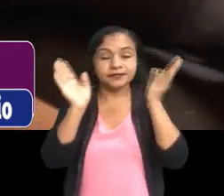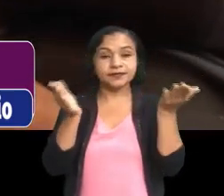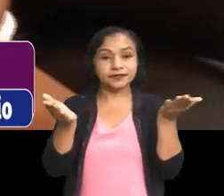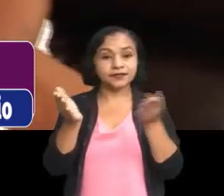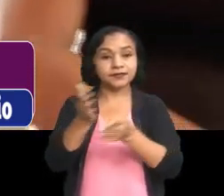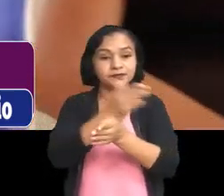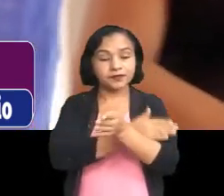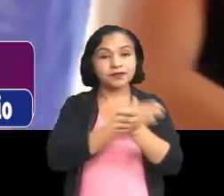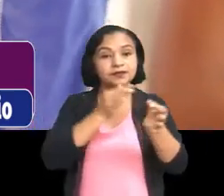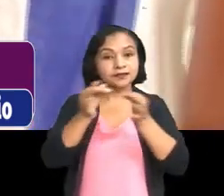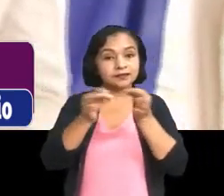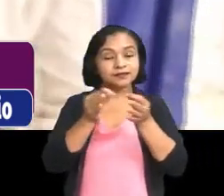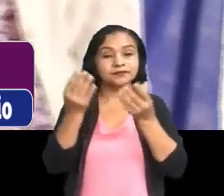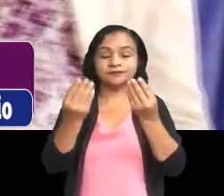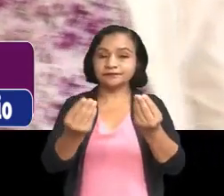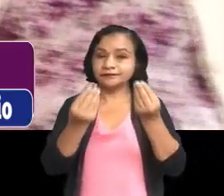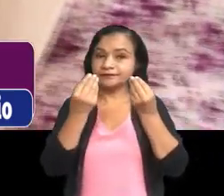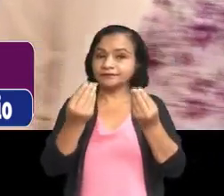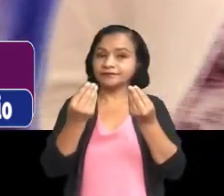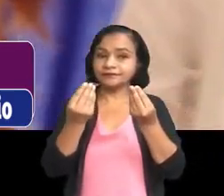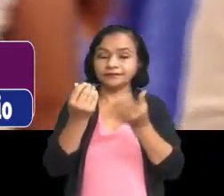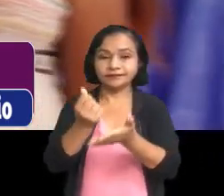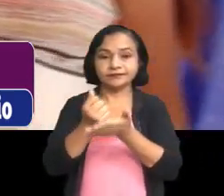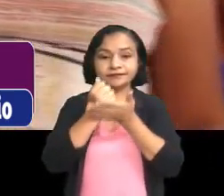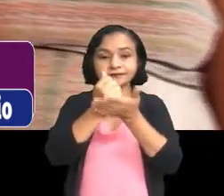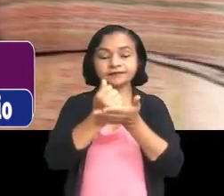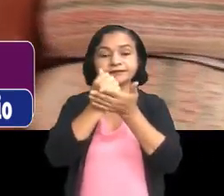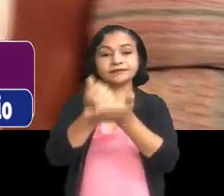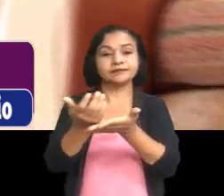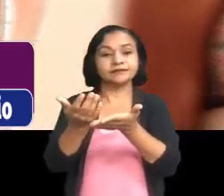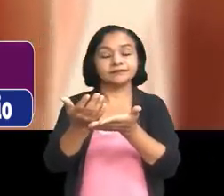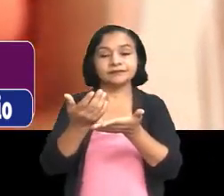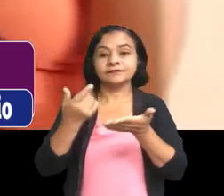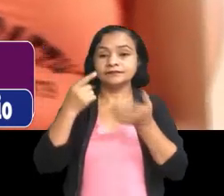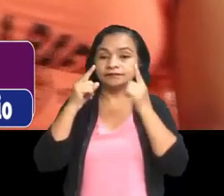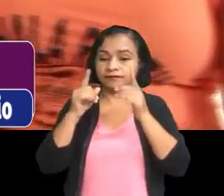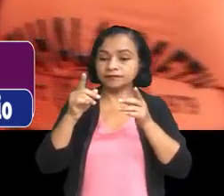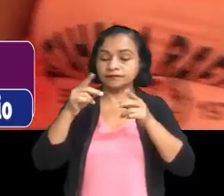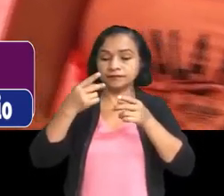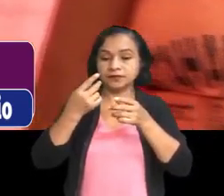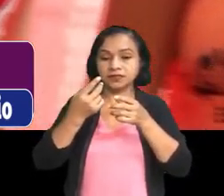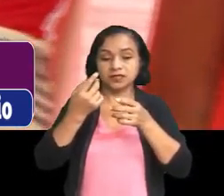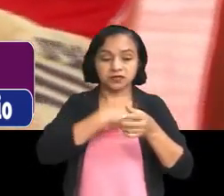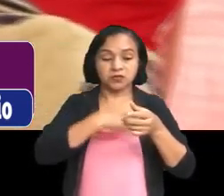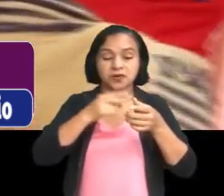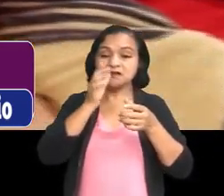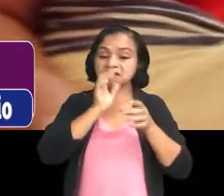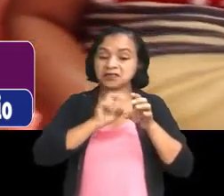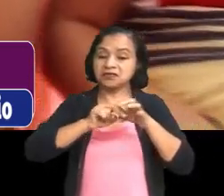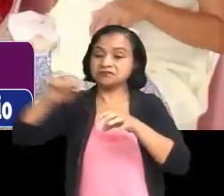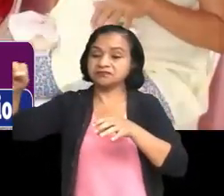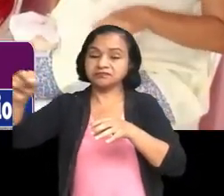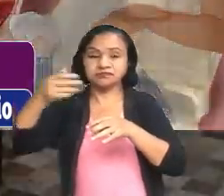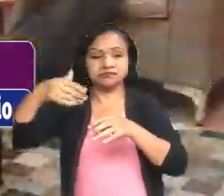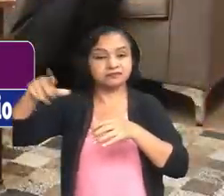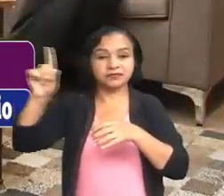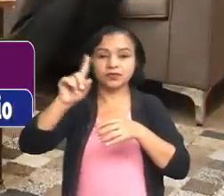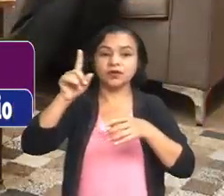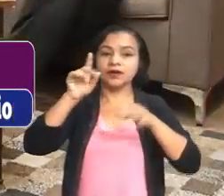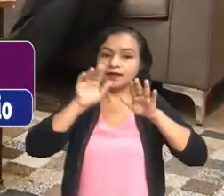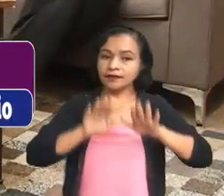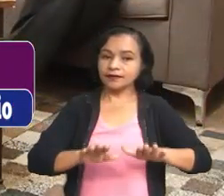también nos ha ayudado muchísimo y ha contribuido también a la retención escolar. Muchas veces los niños no van a la escuela porque dicen no